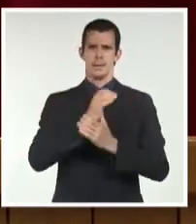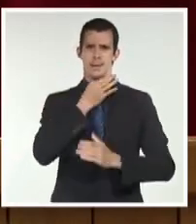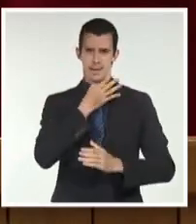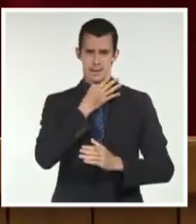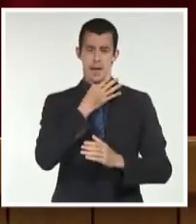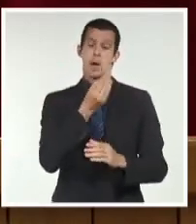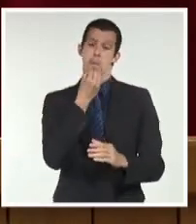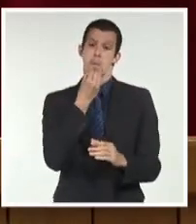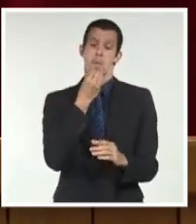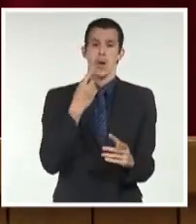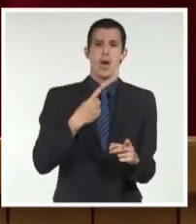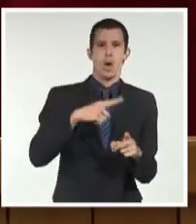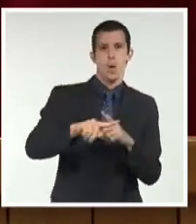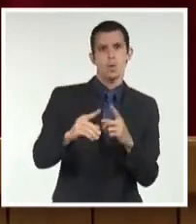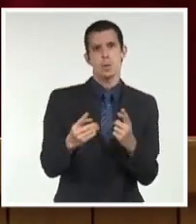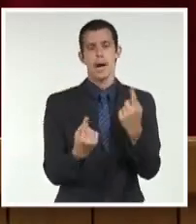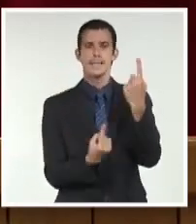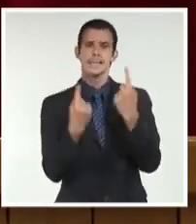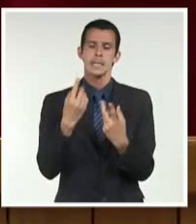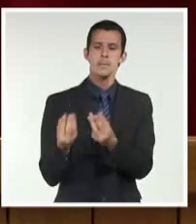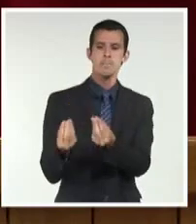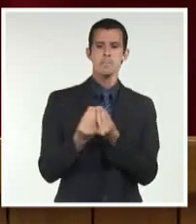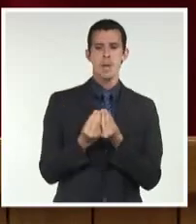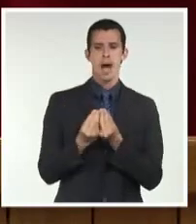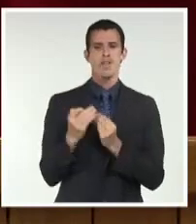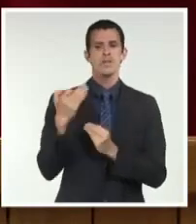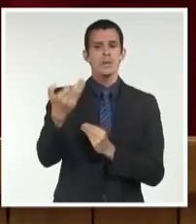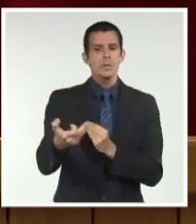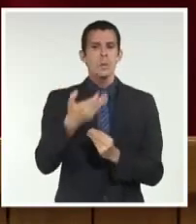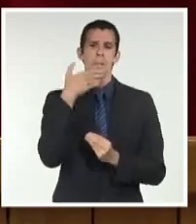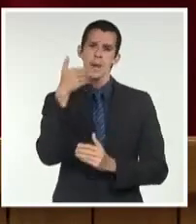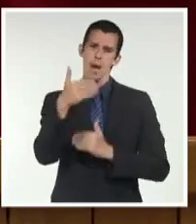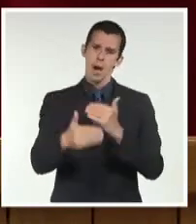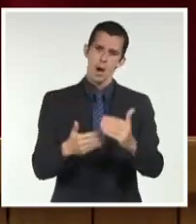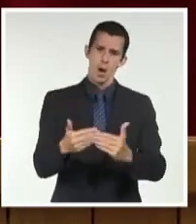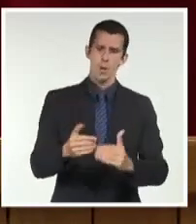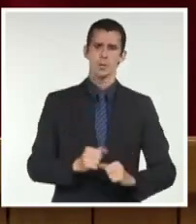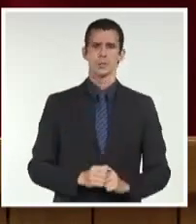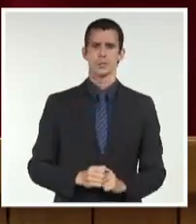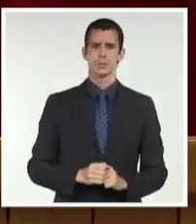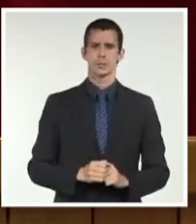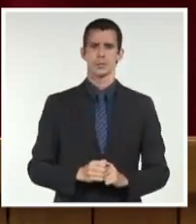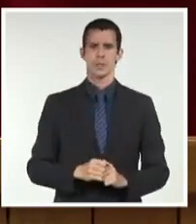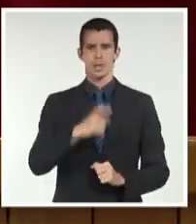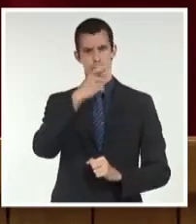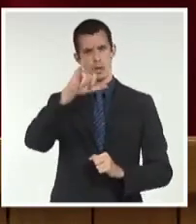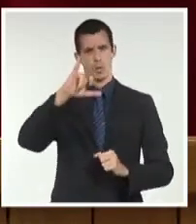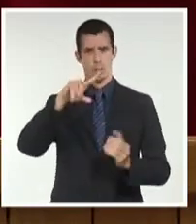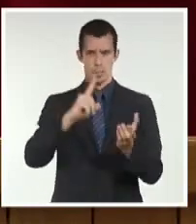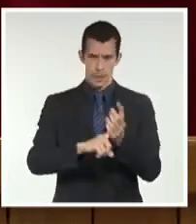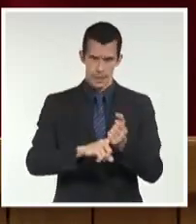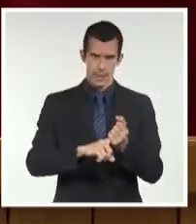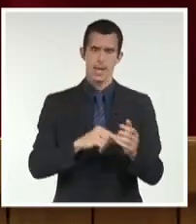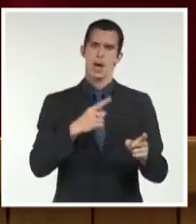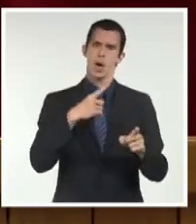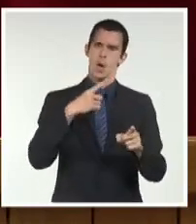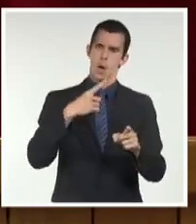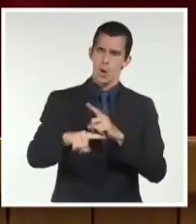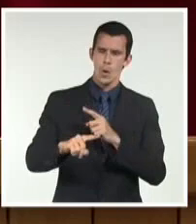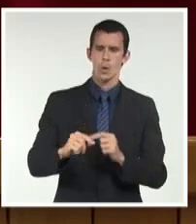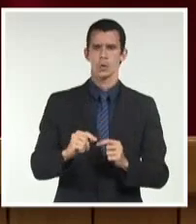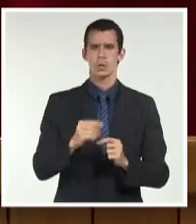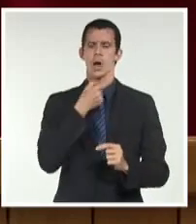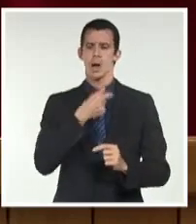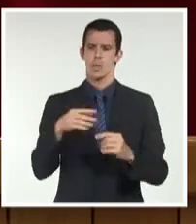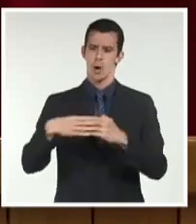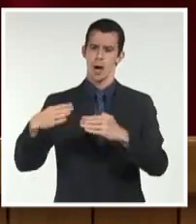servicios para los actores económicos y para el mercado interno en moneda nacional, ordenar el mercado cambiario,